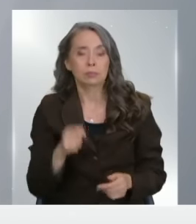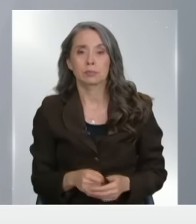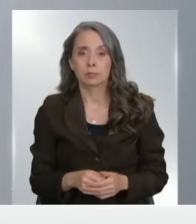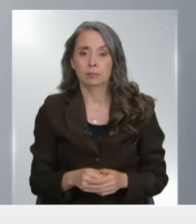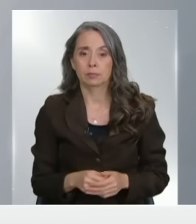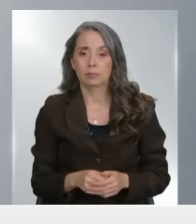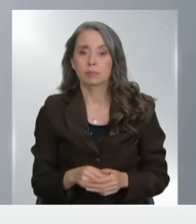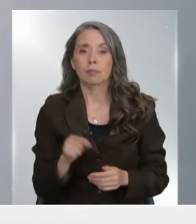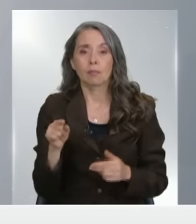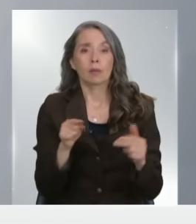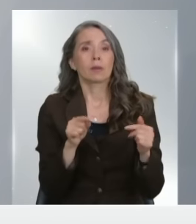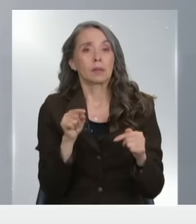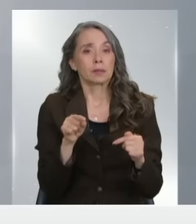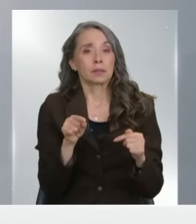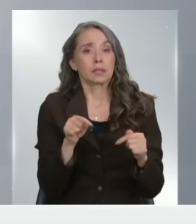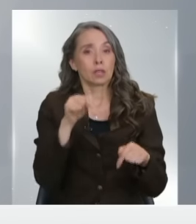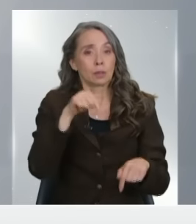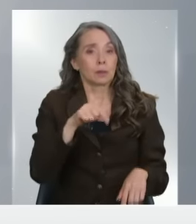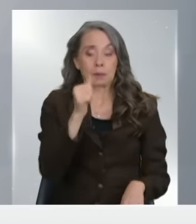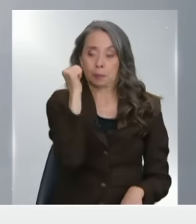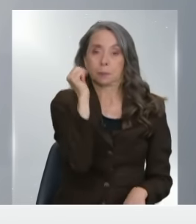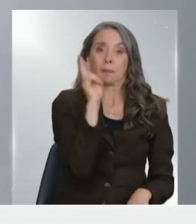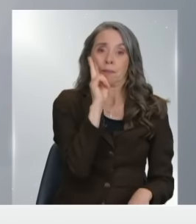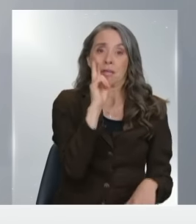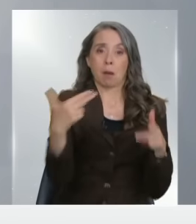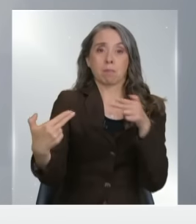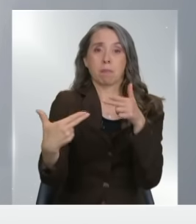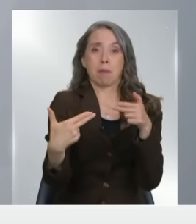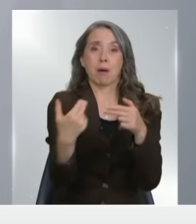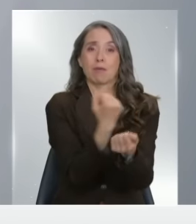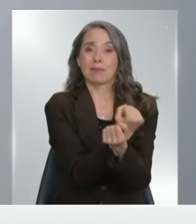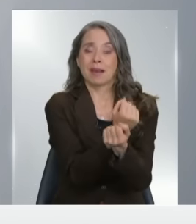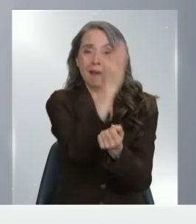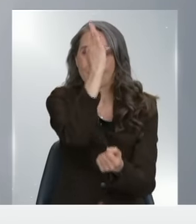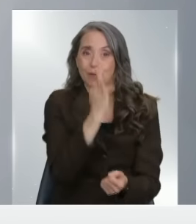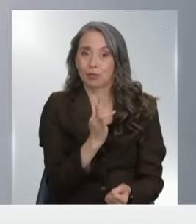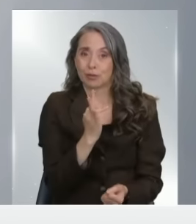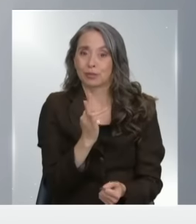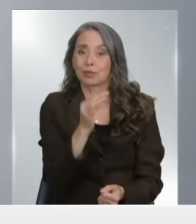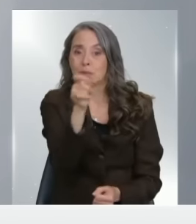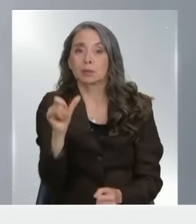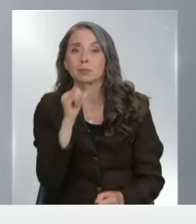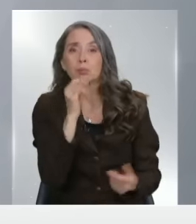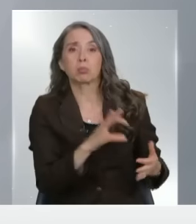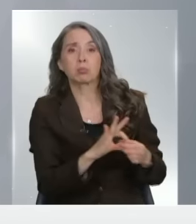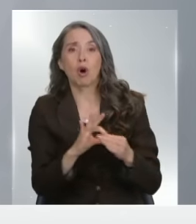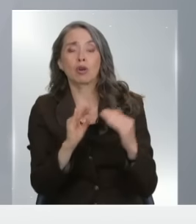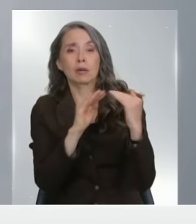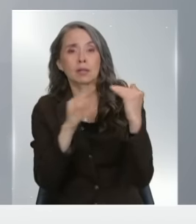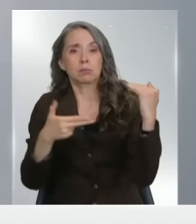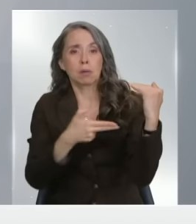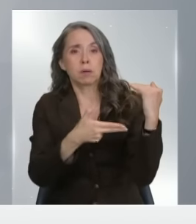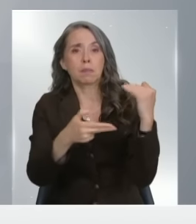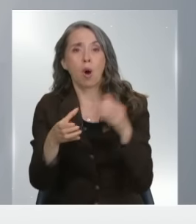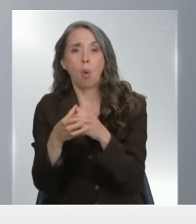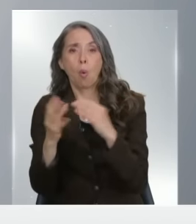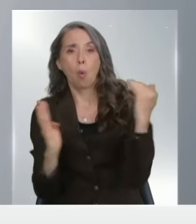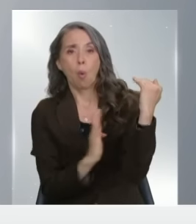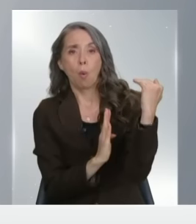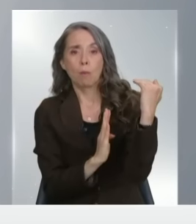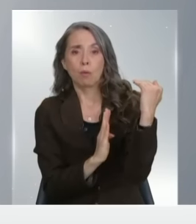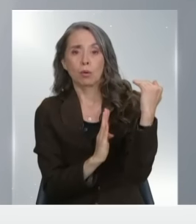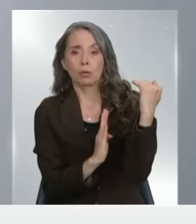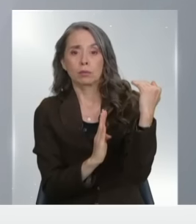En el caso del enfrentamiento ocurrido este viernes, todavía no hay claridad de la dinámica ni las motivaciones que llevaron a que este grupo